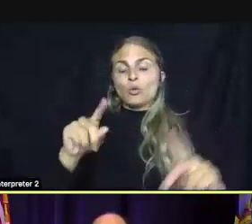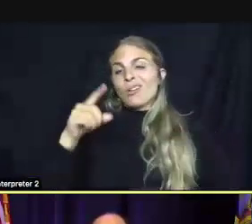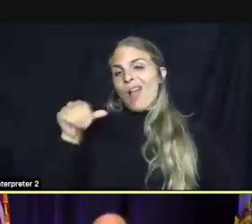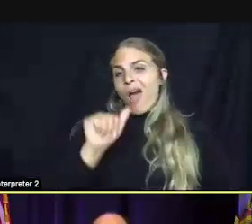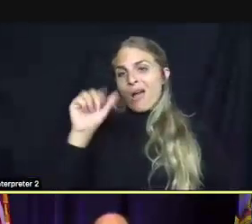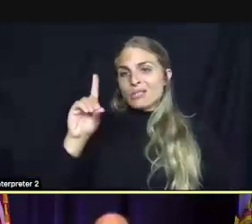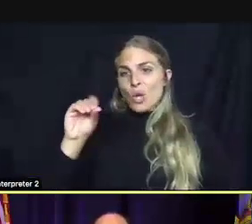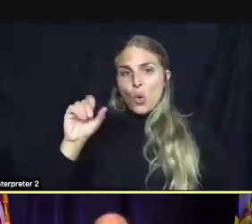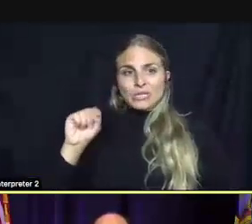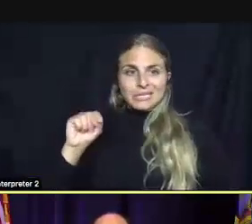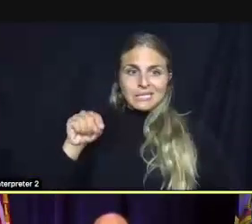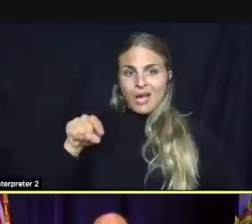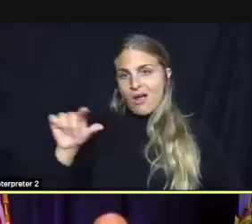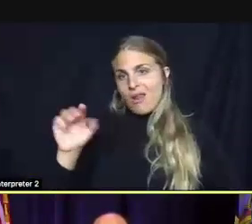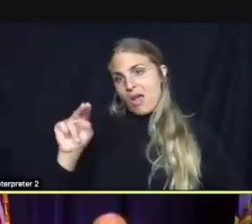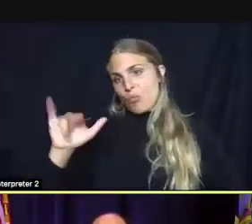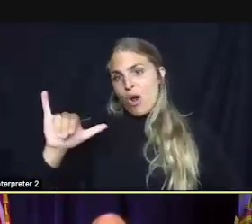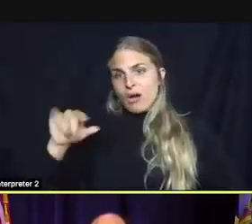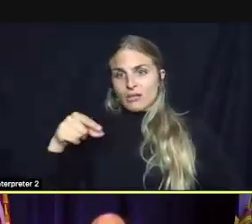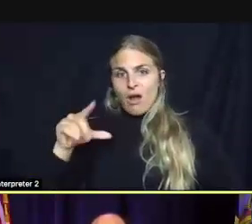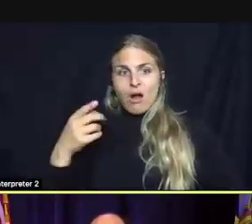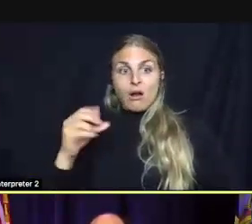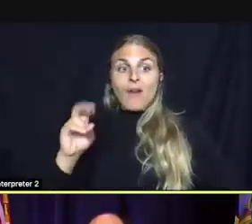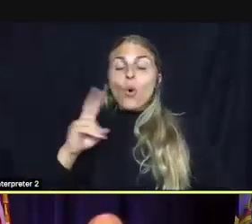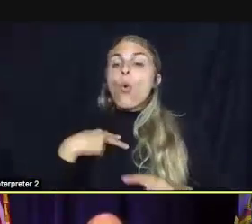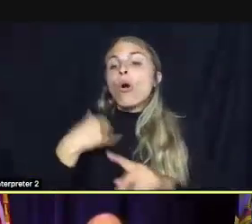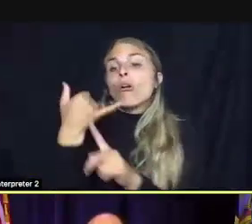www.i81.dot.ny.gov. Por correo electrónico a